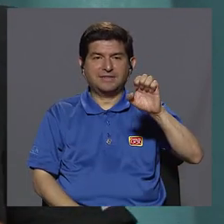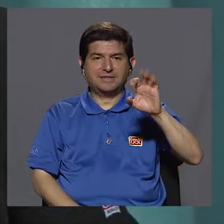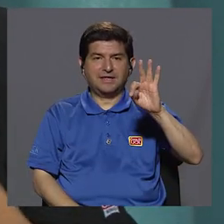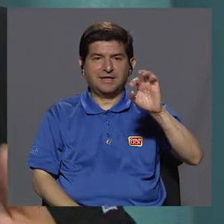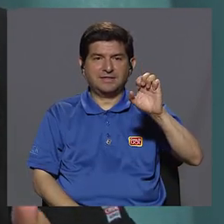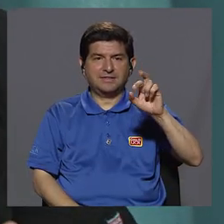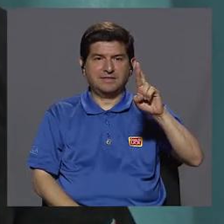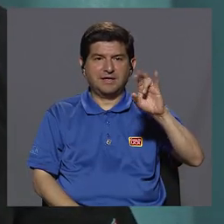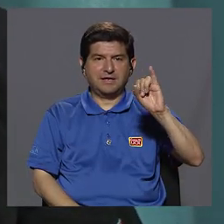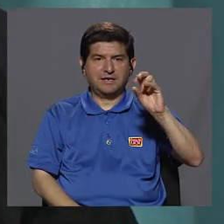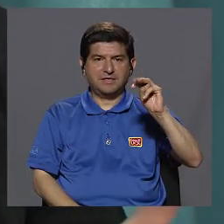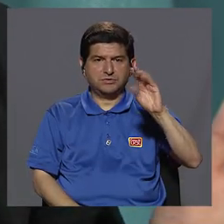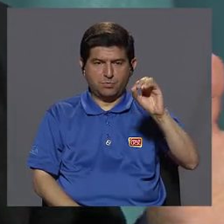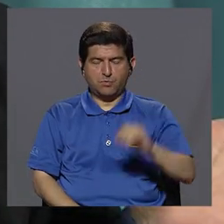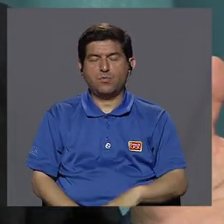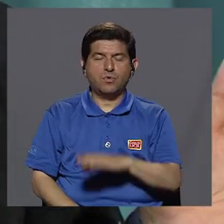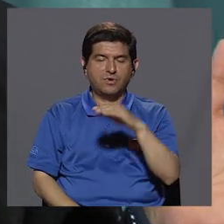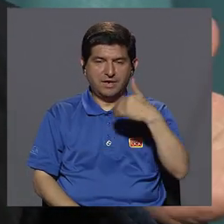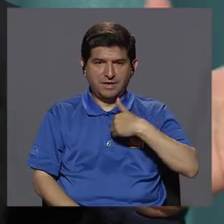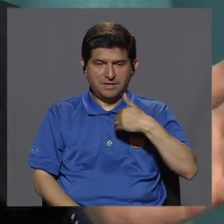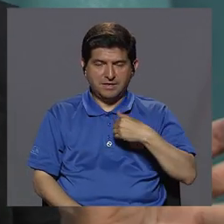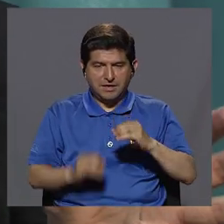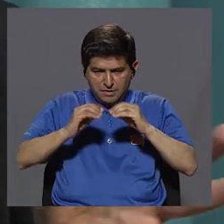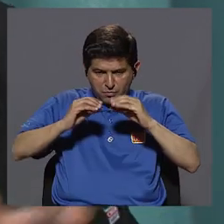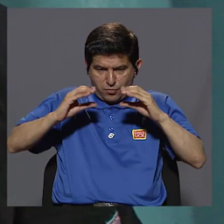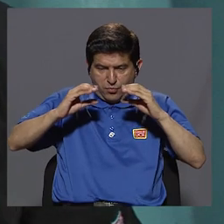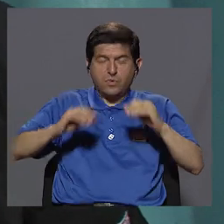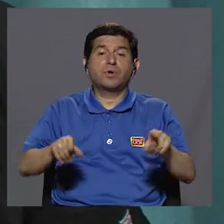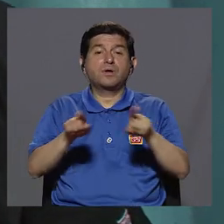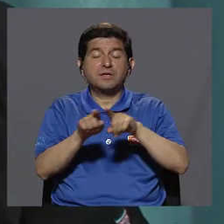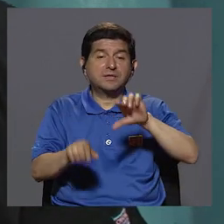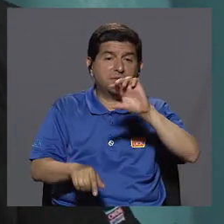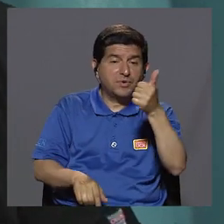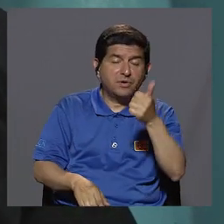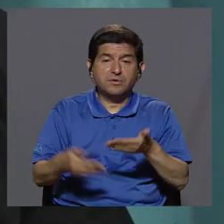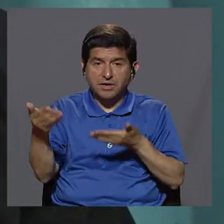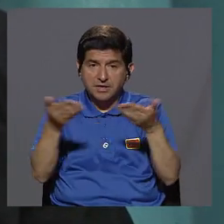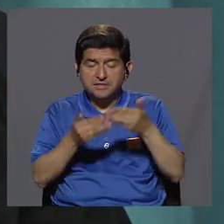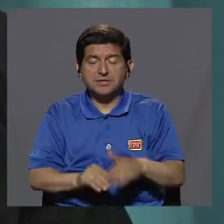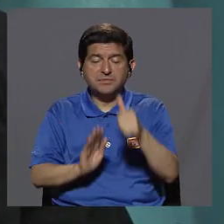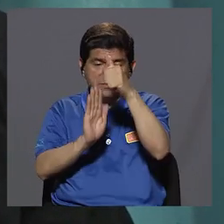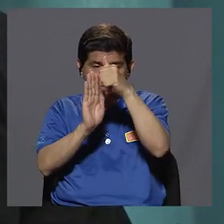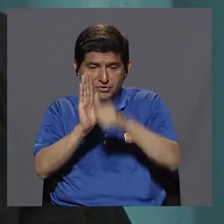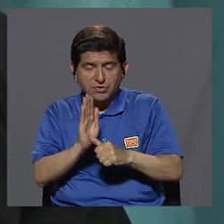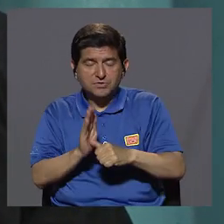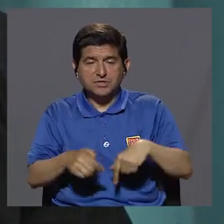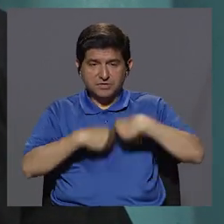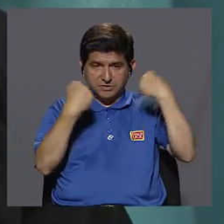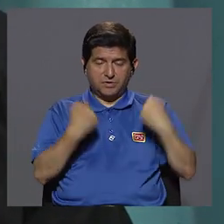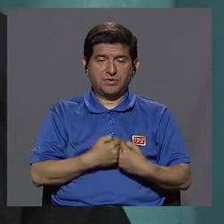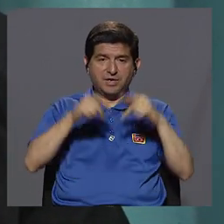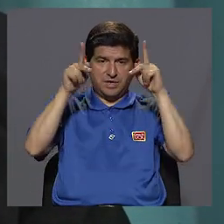arterias con stent de tetera y la otra gran parte de lo que sufrimos también en los servicios de cirugía cardíaca de los pacientes de cirugía de corazón